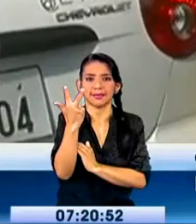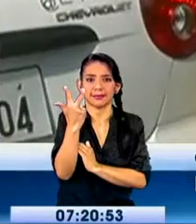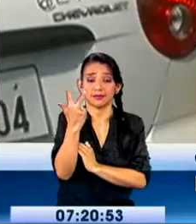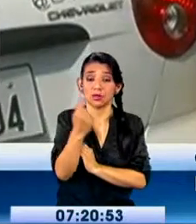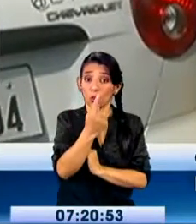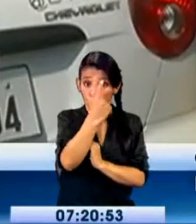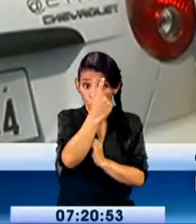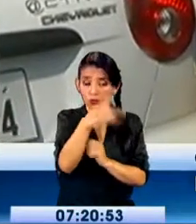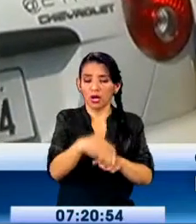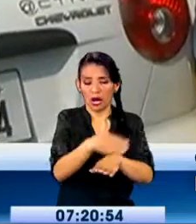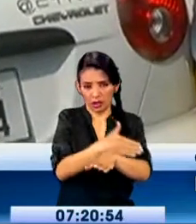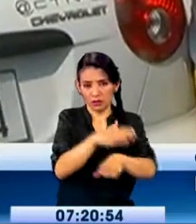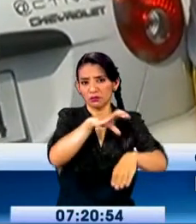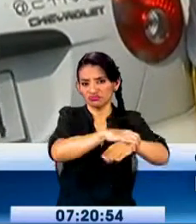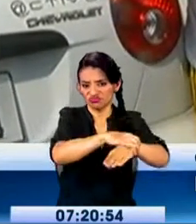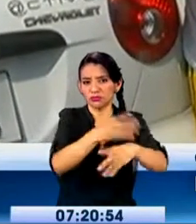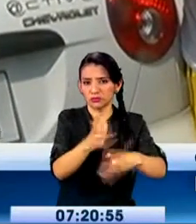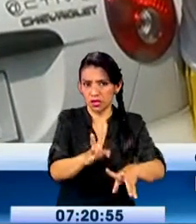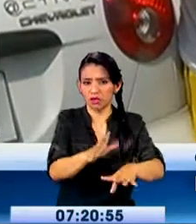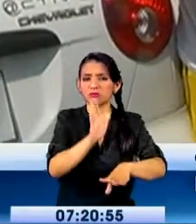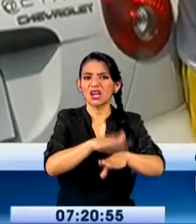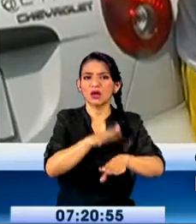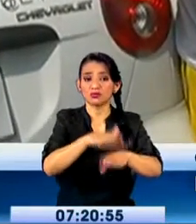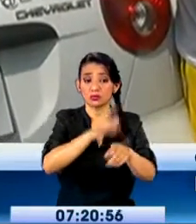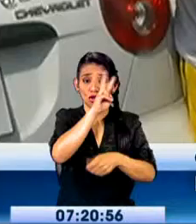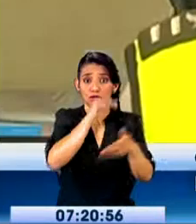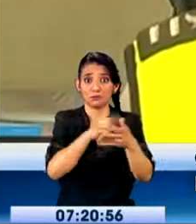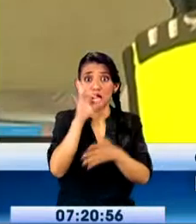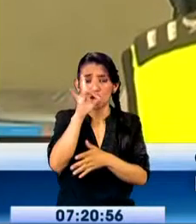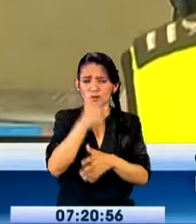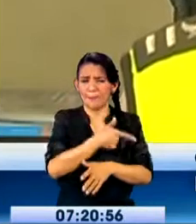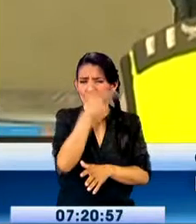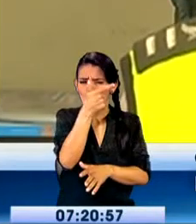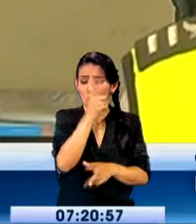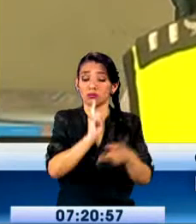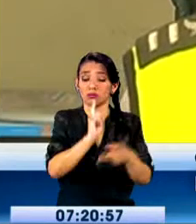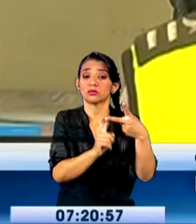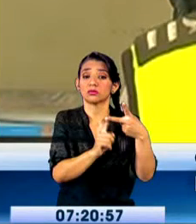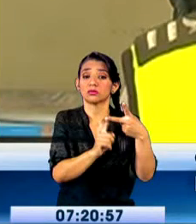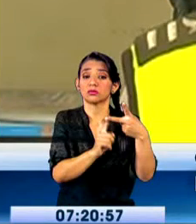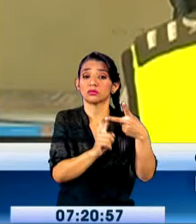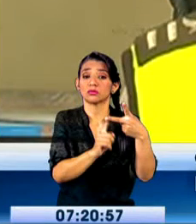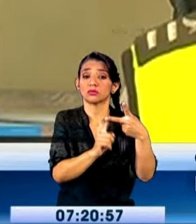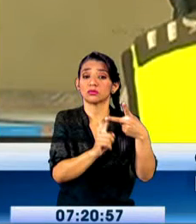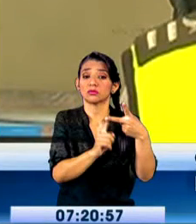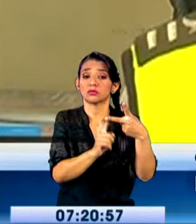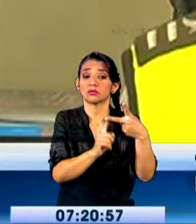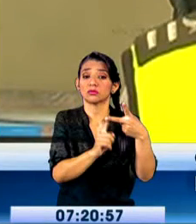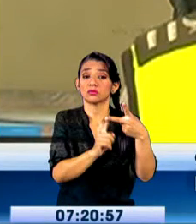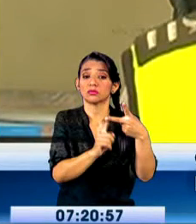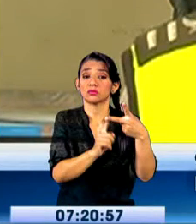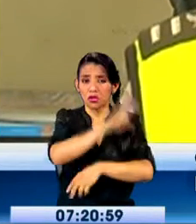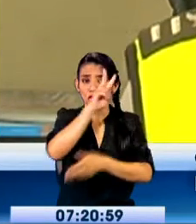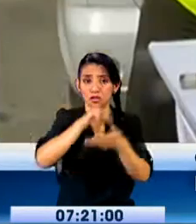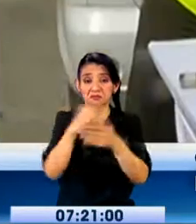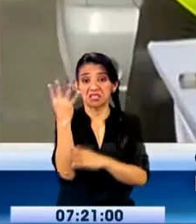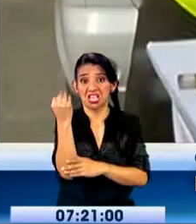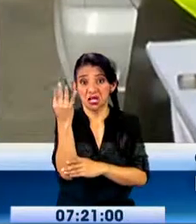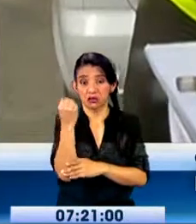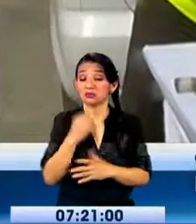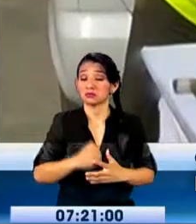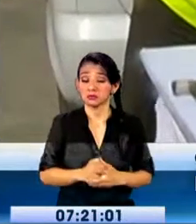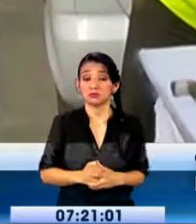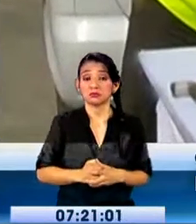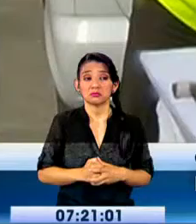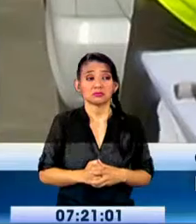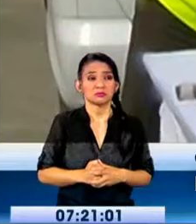una detención por asesinato en el 2008, dos detenciones, una por robo calificado en el 2014. Por otra